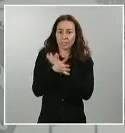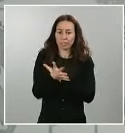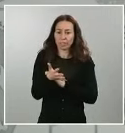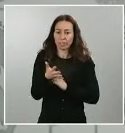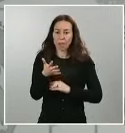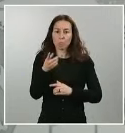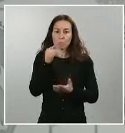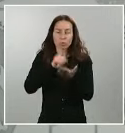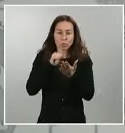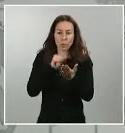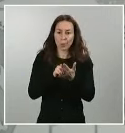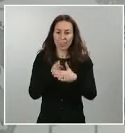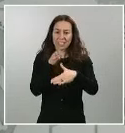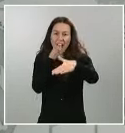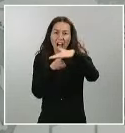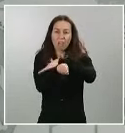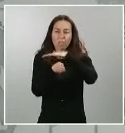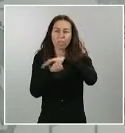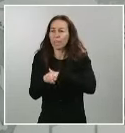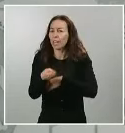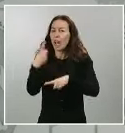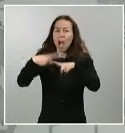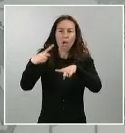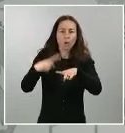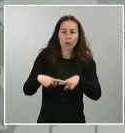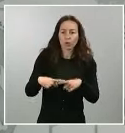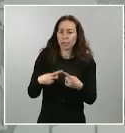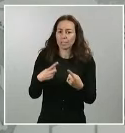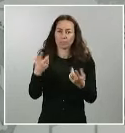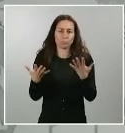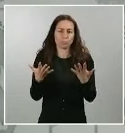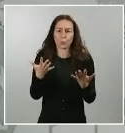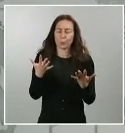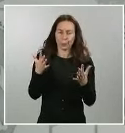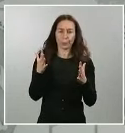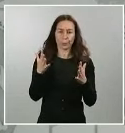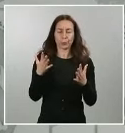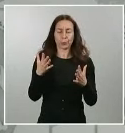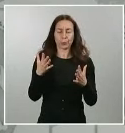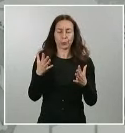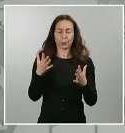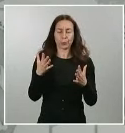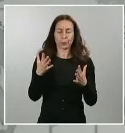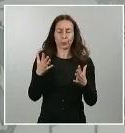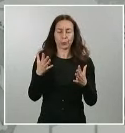críticos. Sobre todo estoy pensando en los pacientes de las UCIs o también en nuestro personal sanitario, las